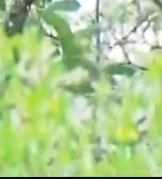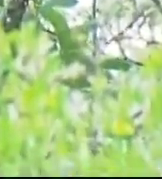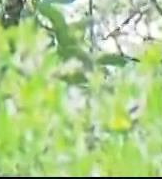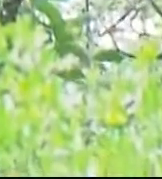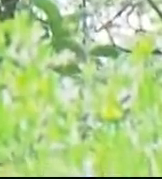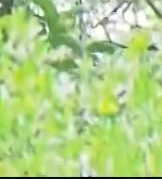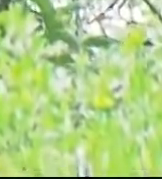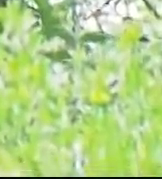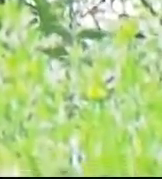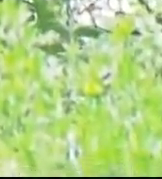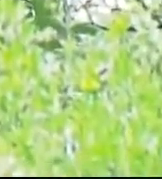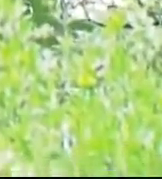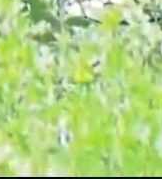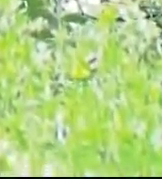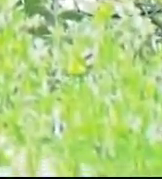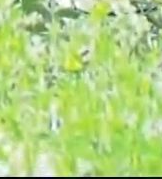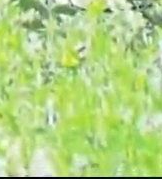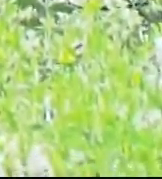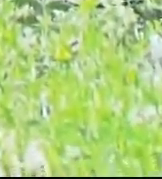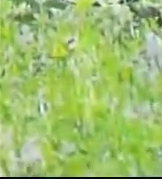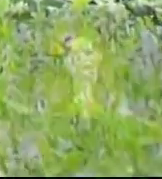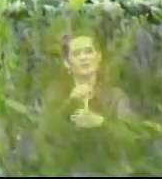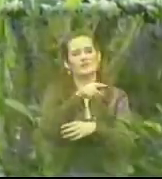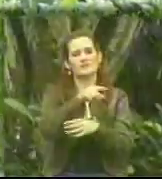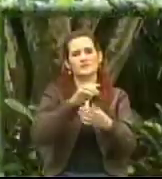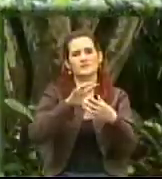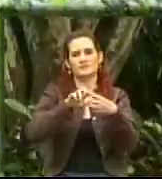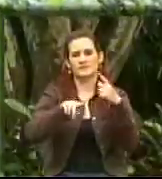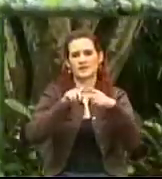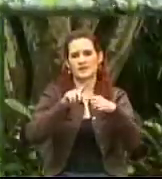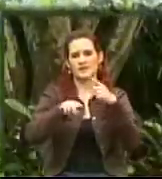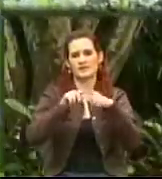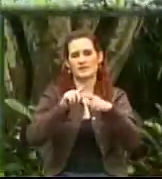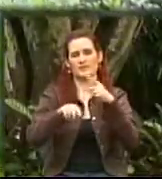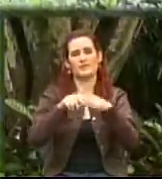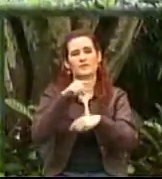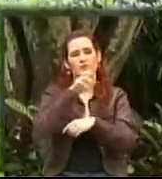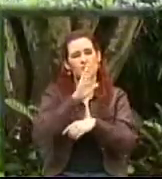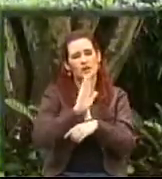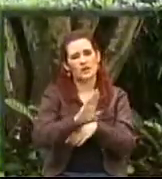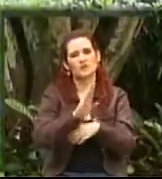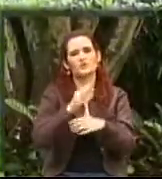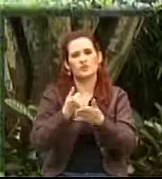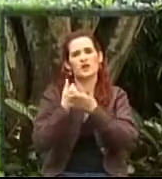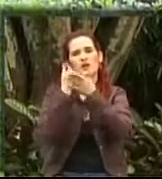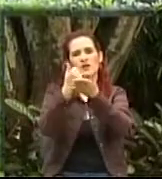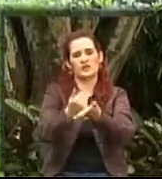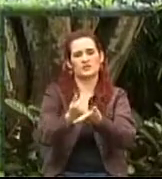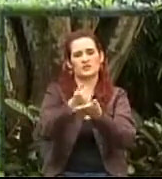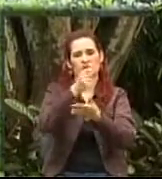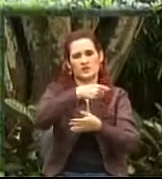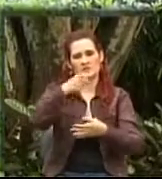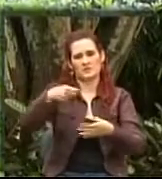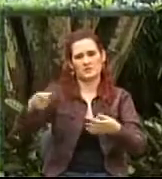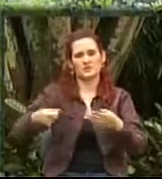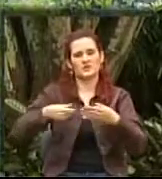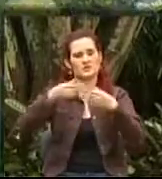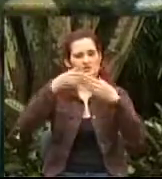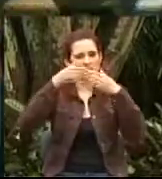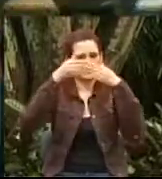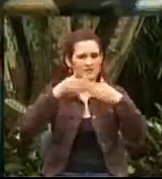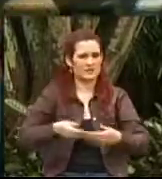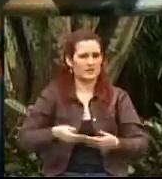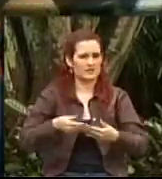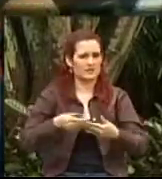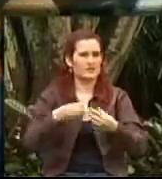Funda amigos e instructores como Germán, que ayudan a muchas de estas personas con discapacidad a sortear precisamente esos obstáculos. Yo quiero